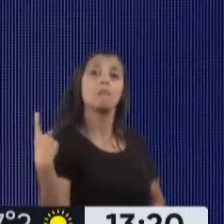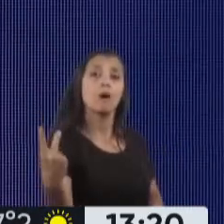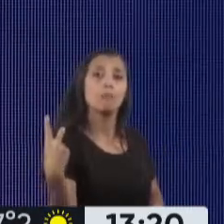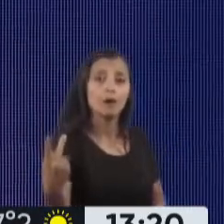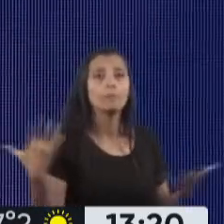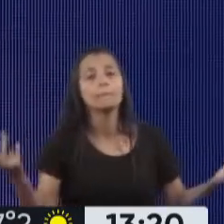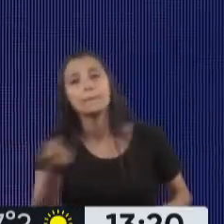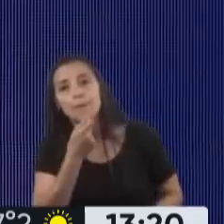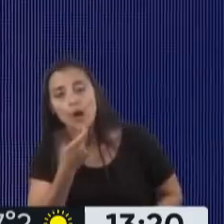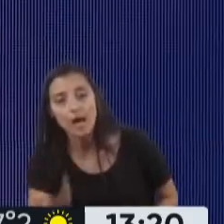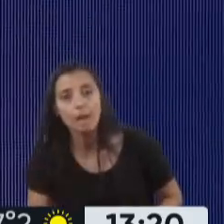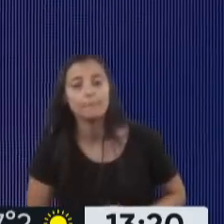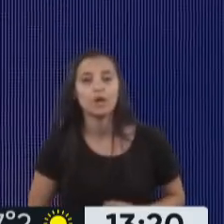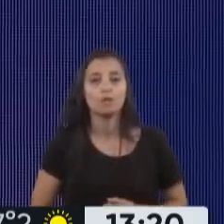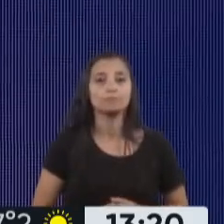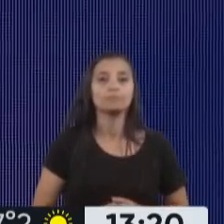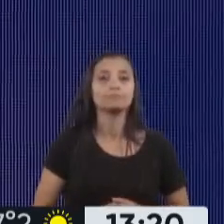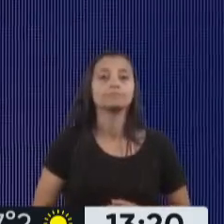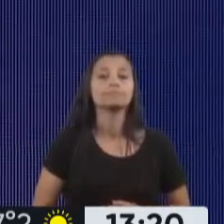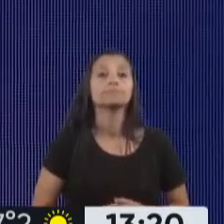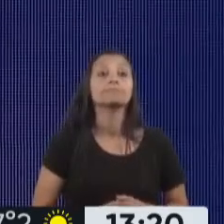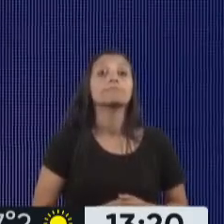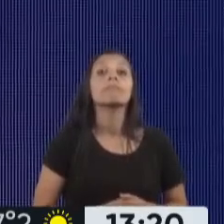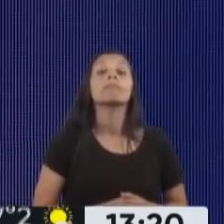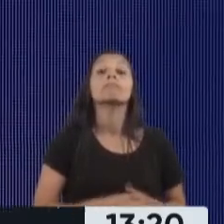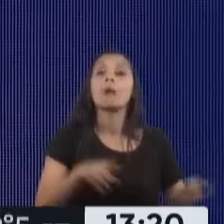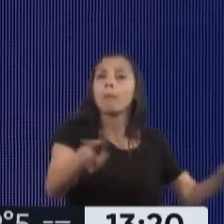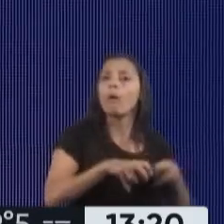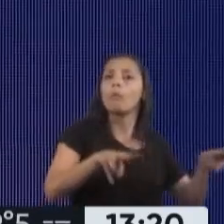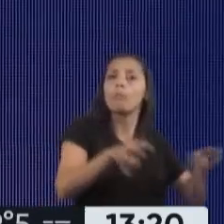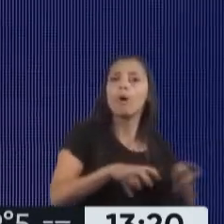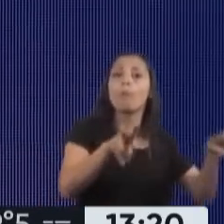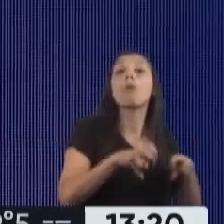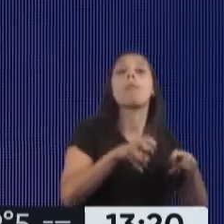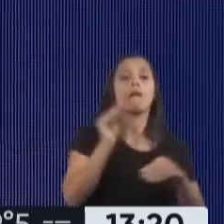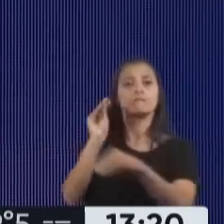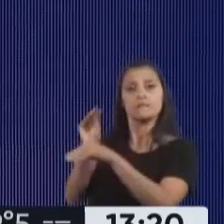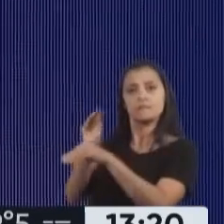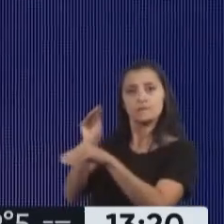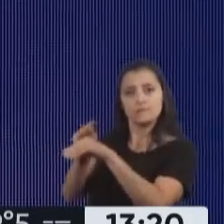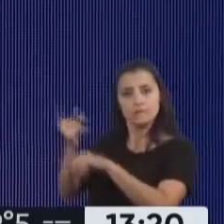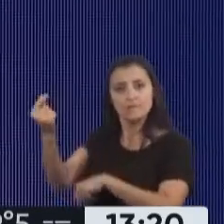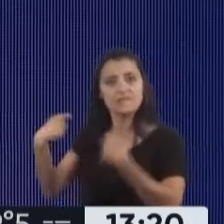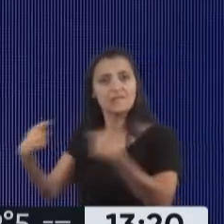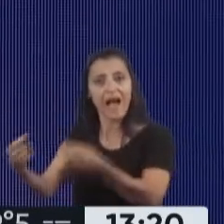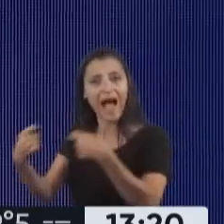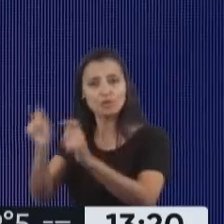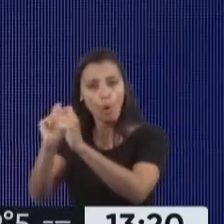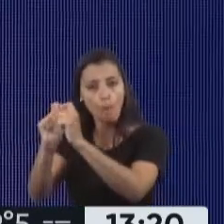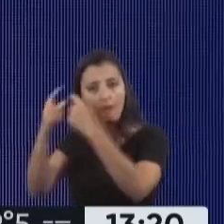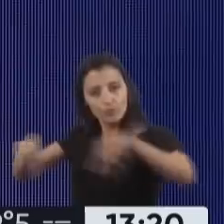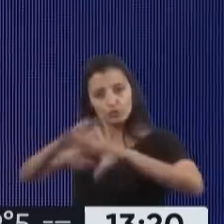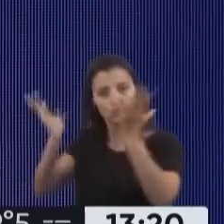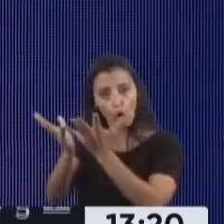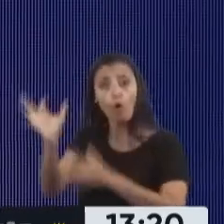en términos de los ingresos necesarios para cubrir el costo de operación y mantenimiento,